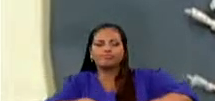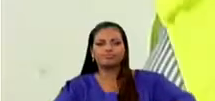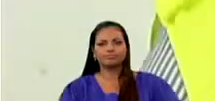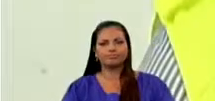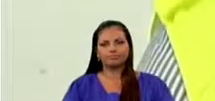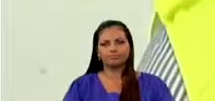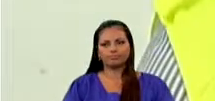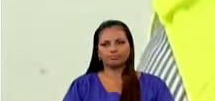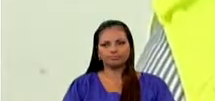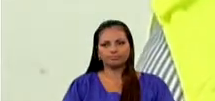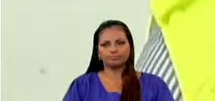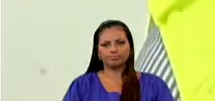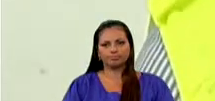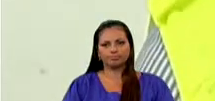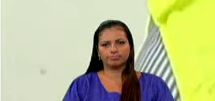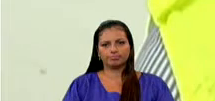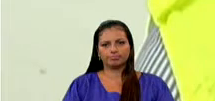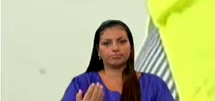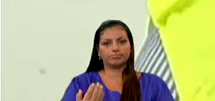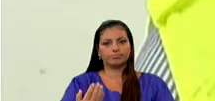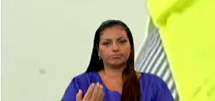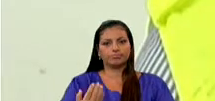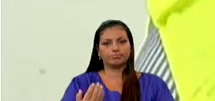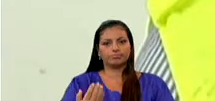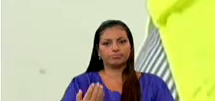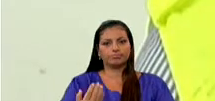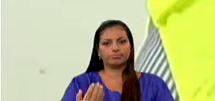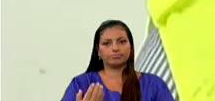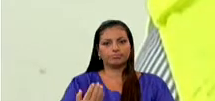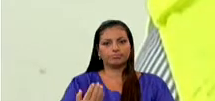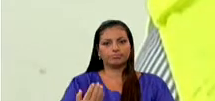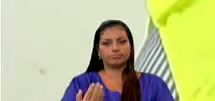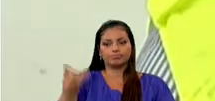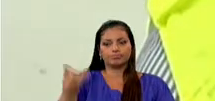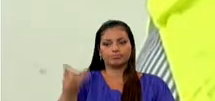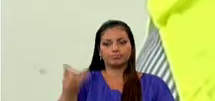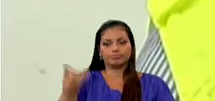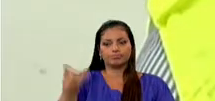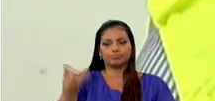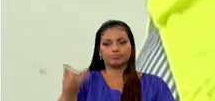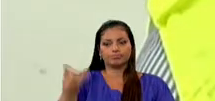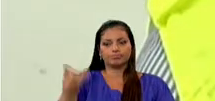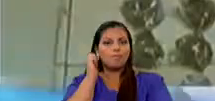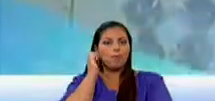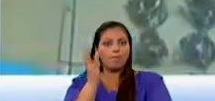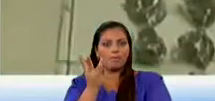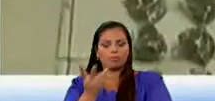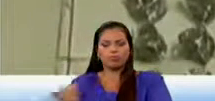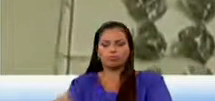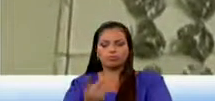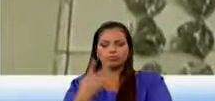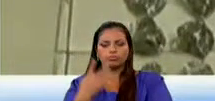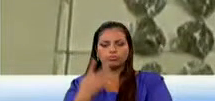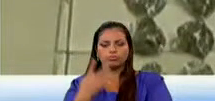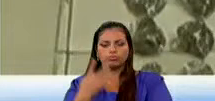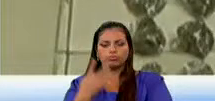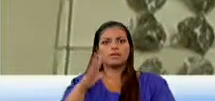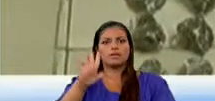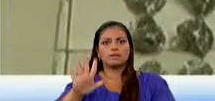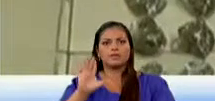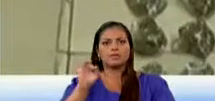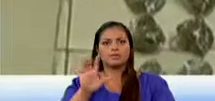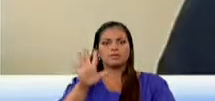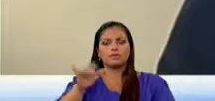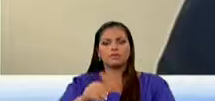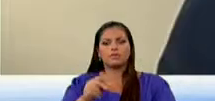Es el caso que en el 2014 un individuo con su esposa fueron detenidos con 585 gramos